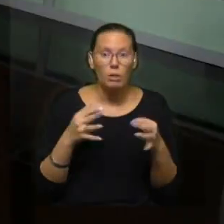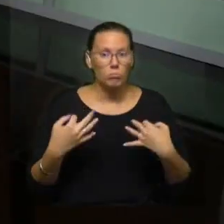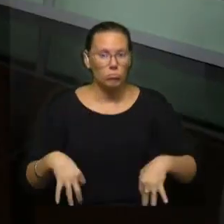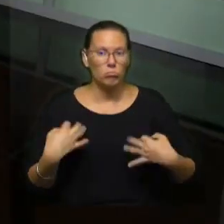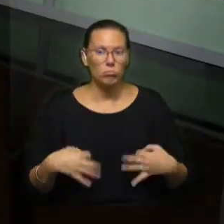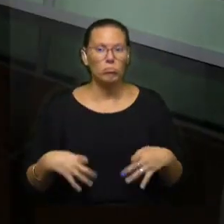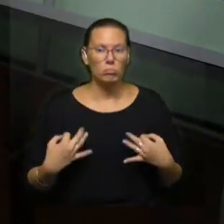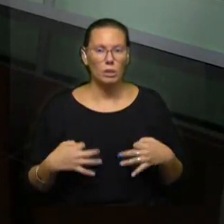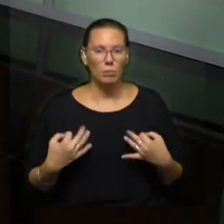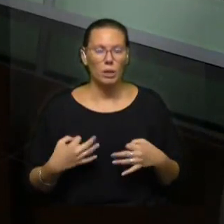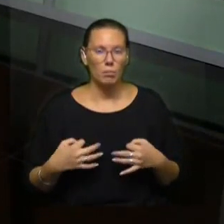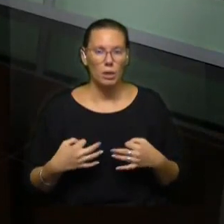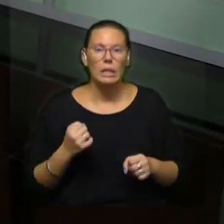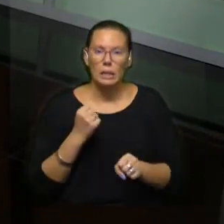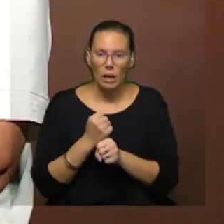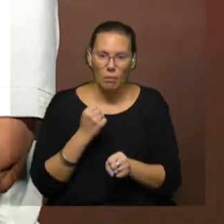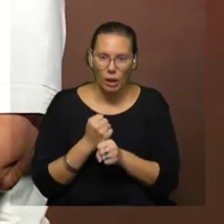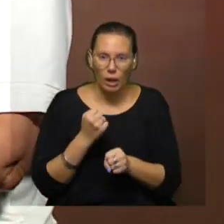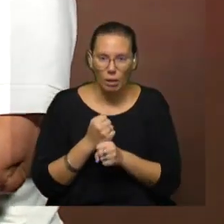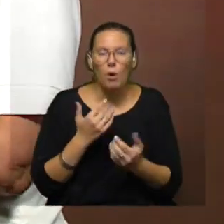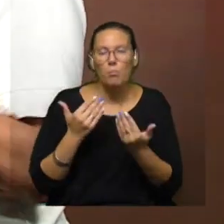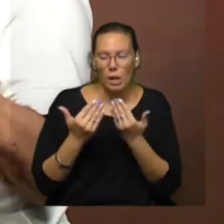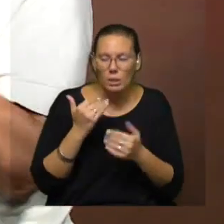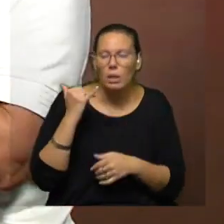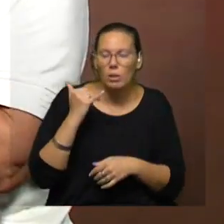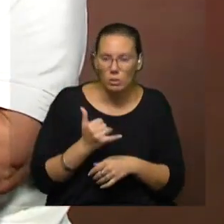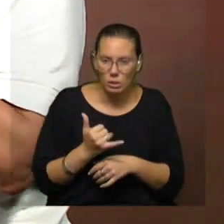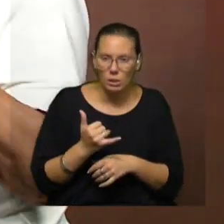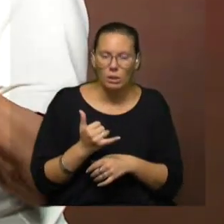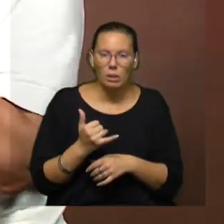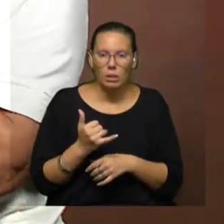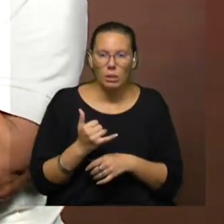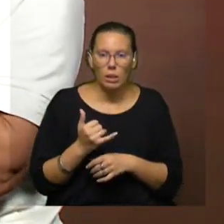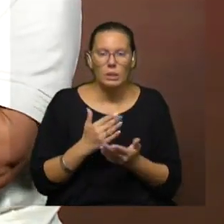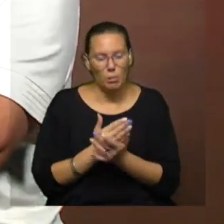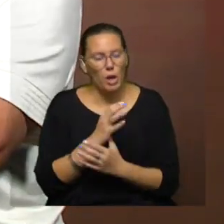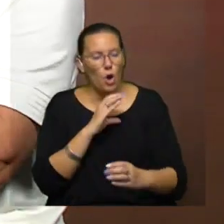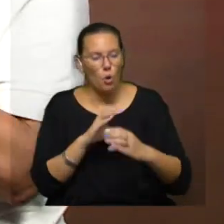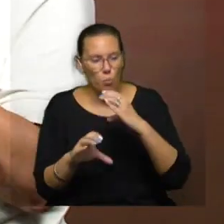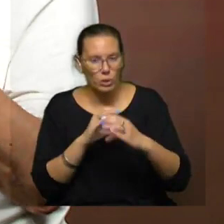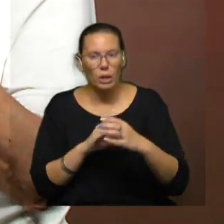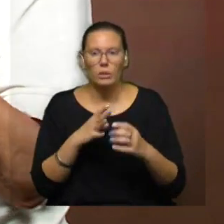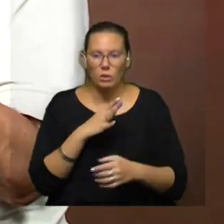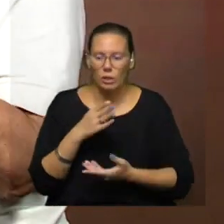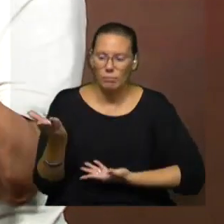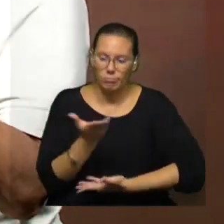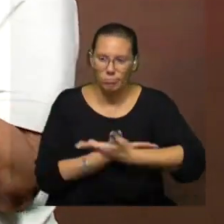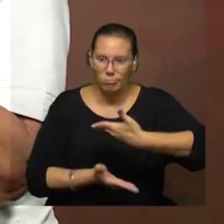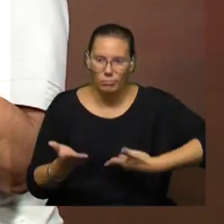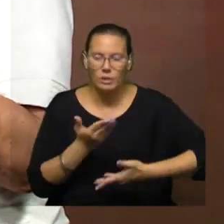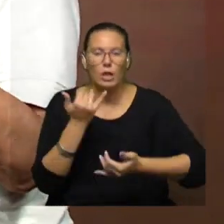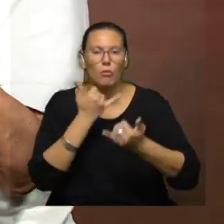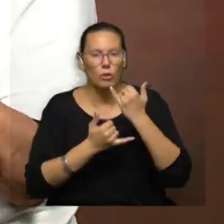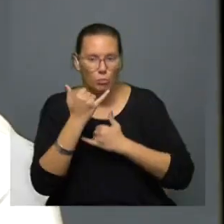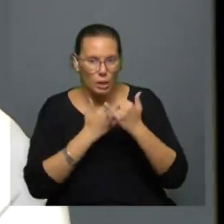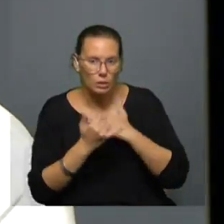está bien, está perfecto. Trabajamos terrenos muy similares. Obvio, claro. Y además nos estamos comunicando, ¿no? Totalmente, permanentemente, porque si hay datos de acá